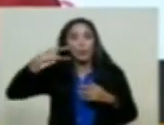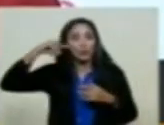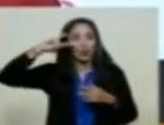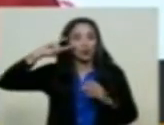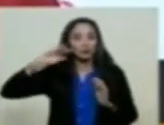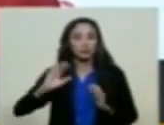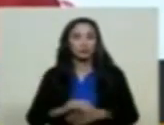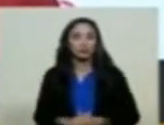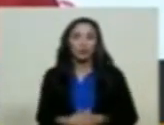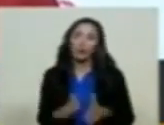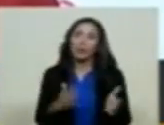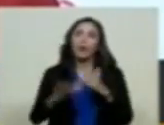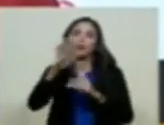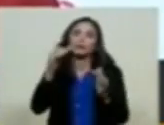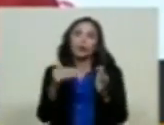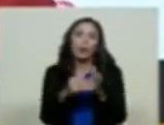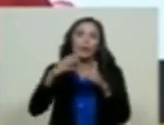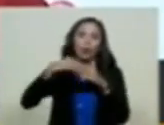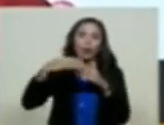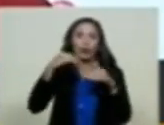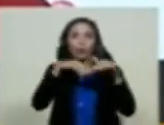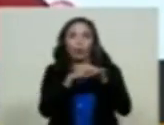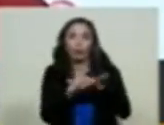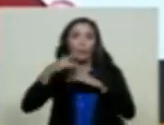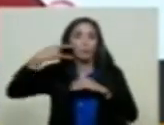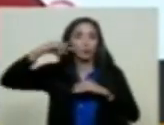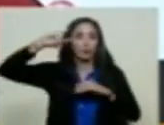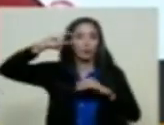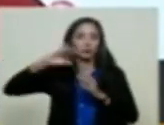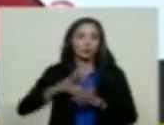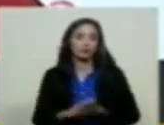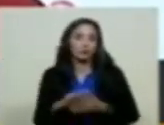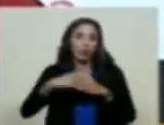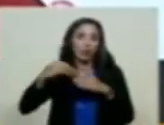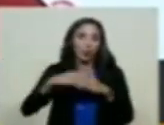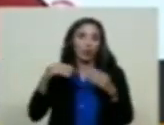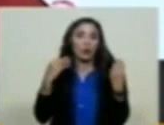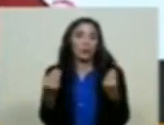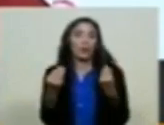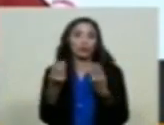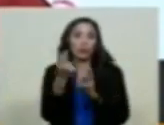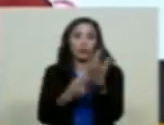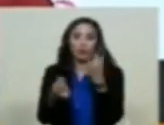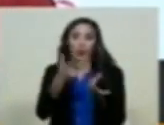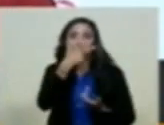Lo mínimo que llevan, 5.000 dólares. Eso es platica, ¿oyó?